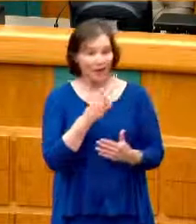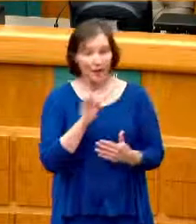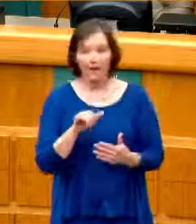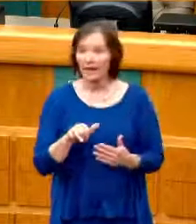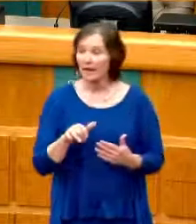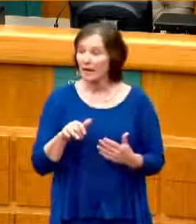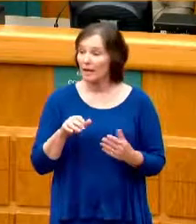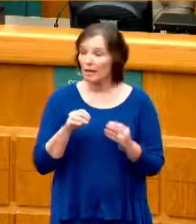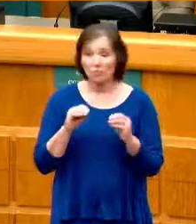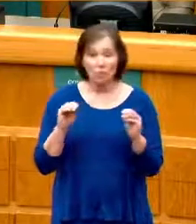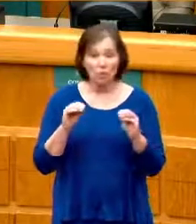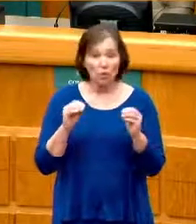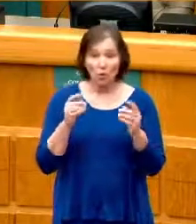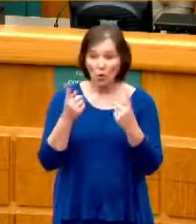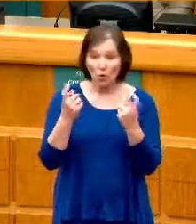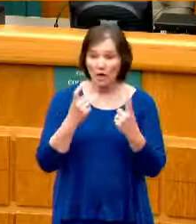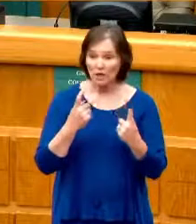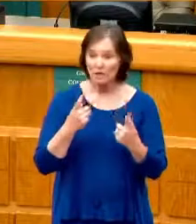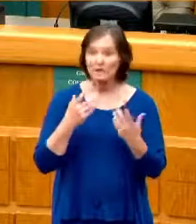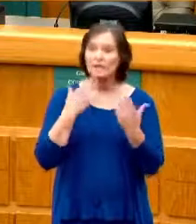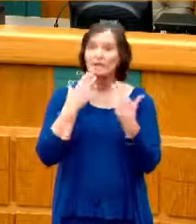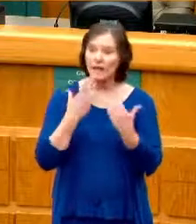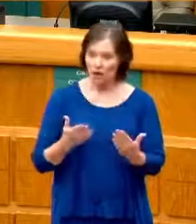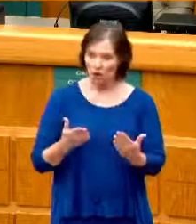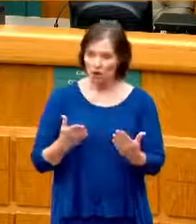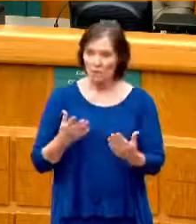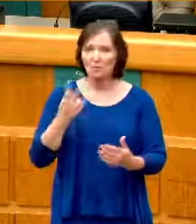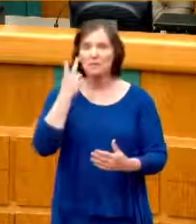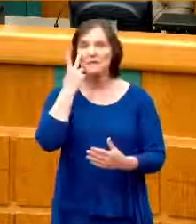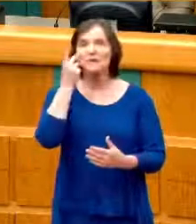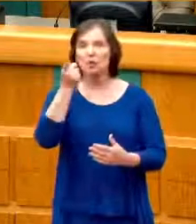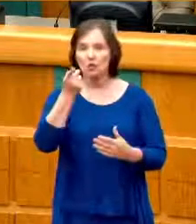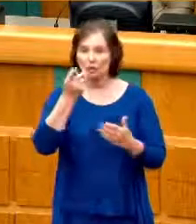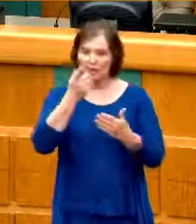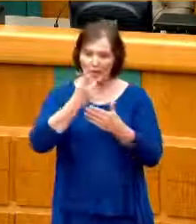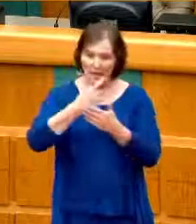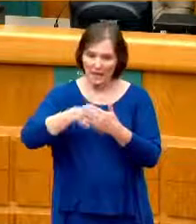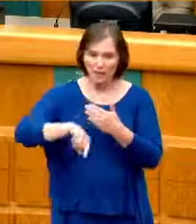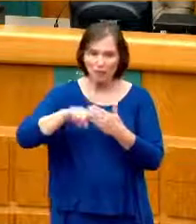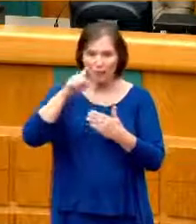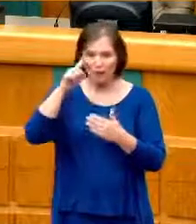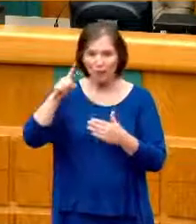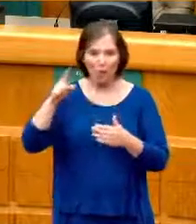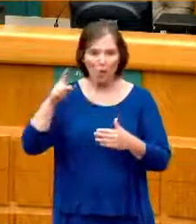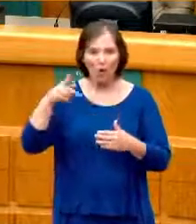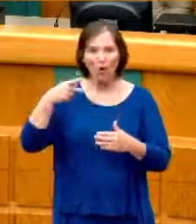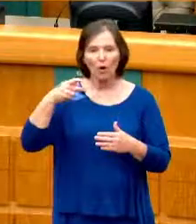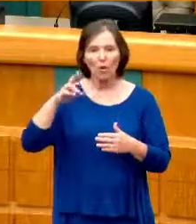there are no other questions today, thank you, and we will see you next week for our presser.